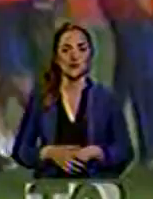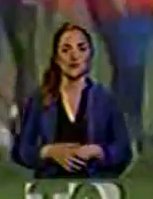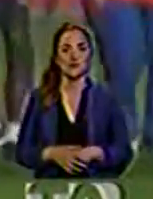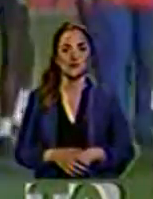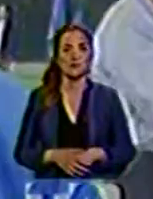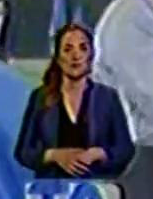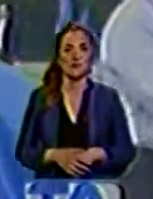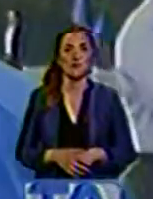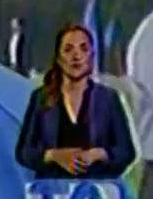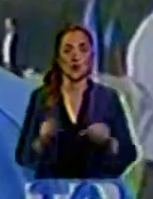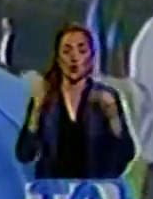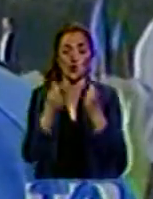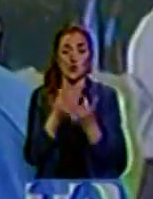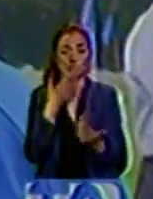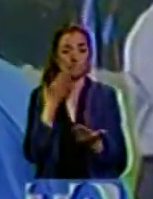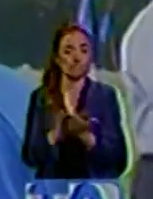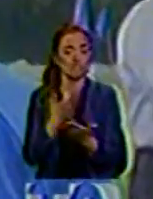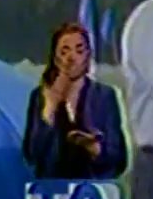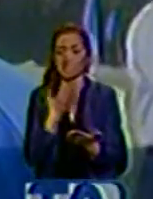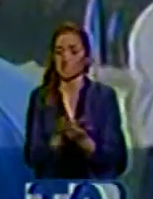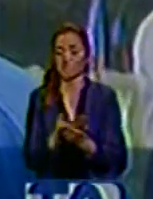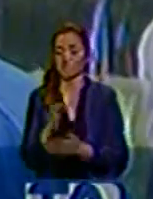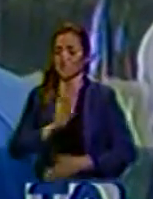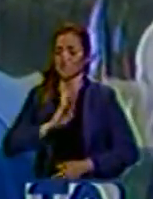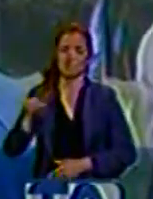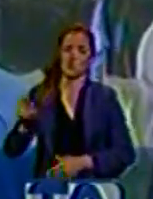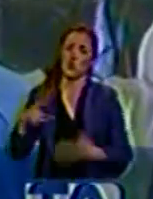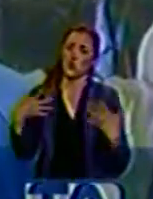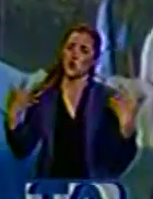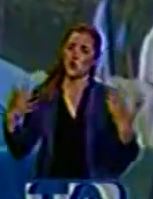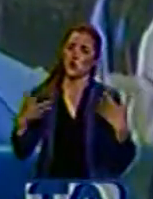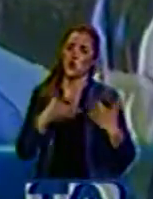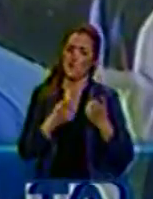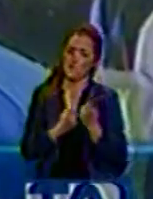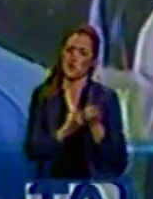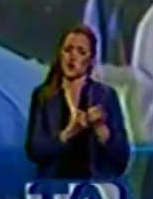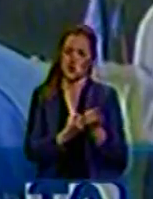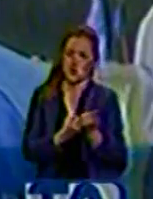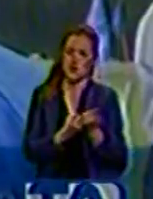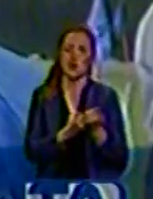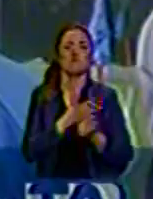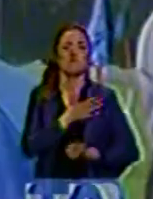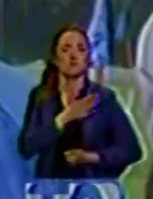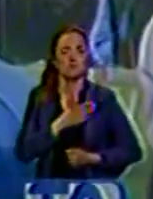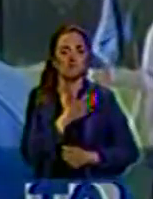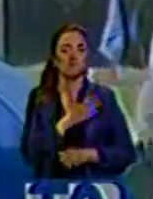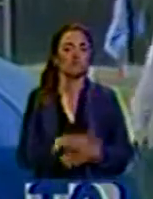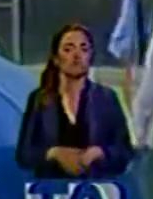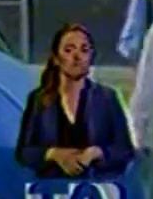grupo, con el profe, por las alegrías que nos han dado, por el apoyo, por la confianza que nos